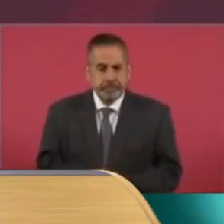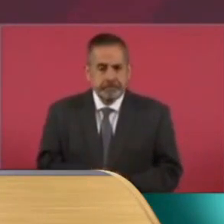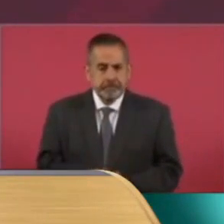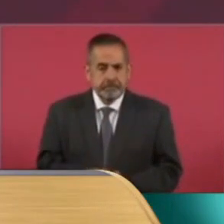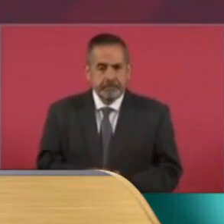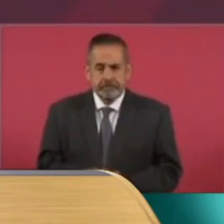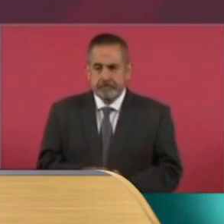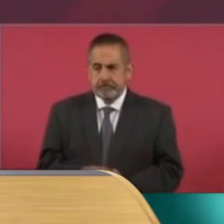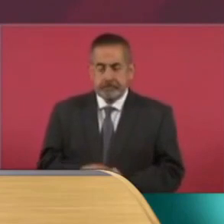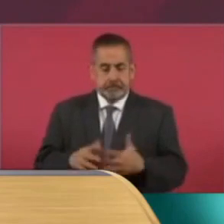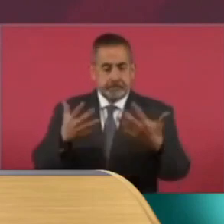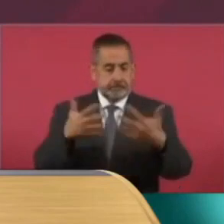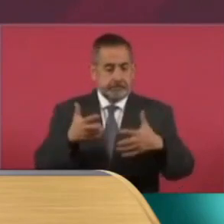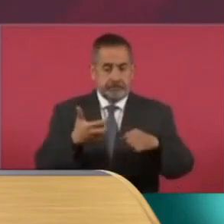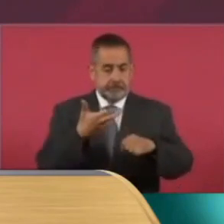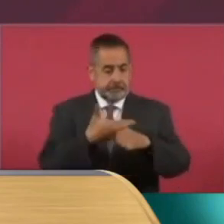la empresa